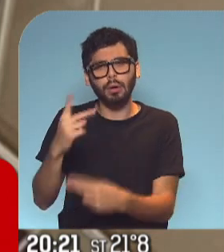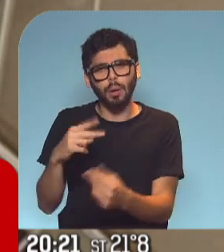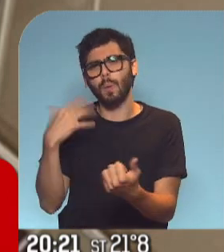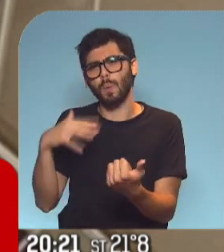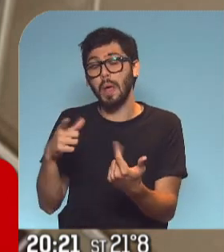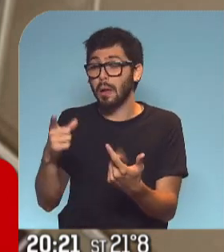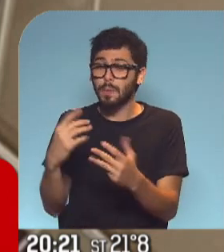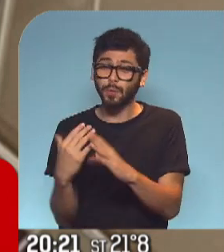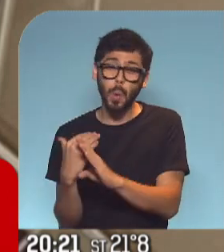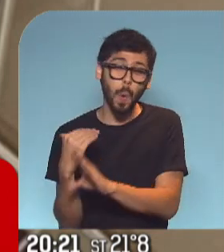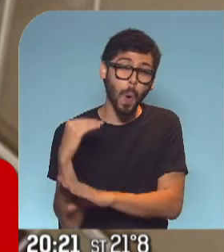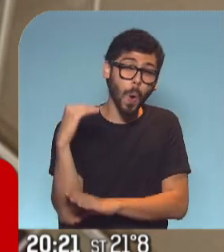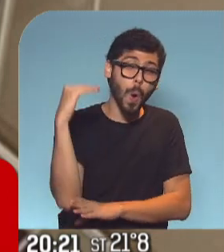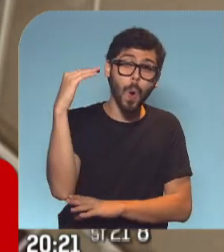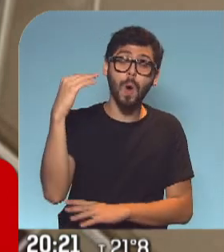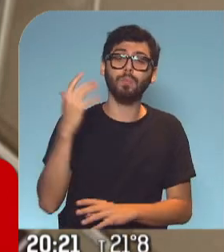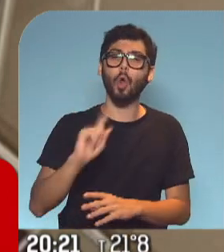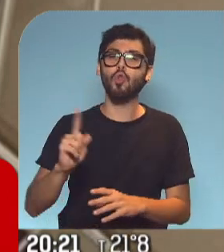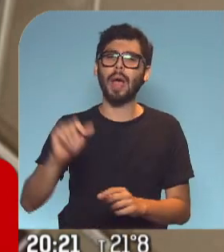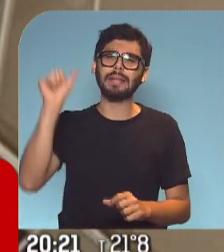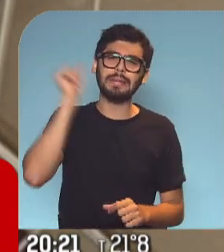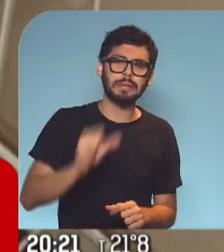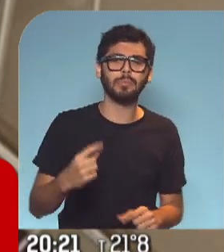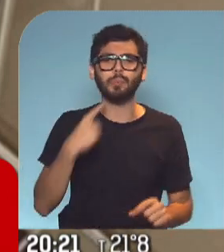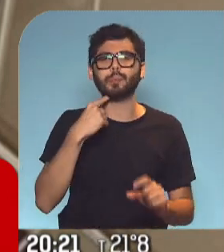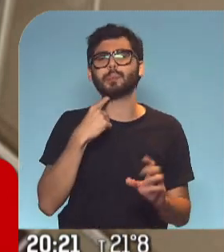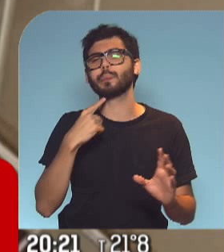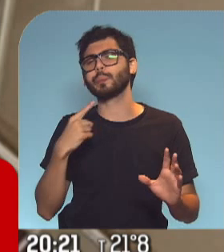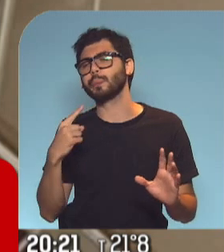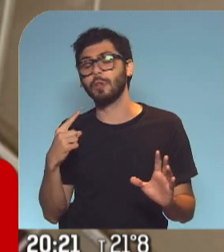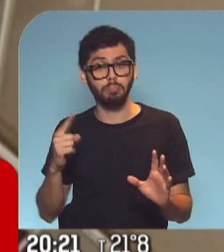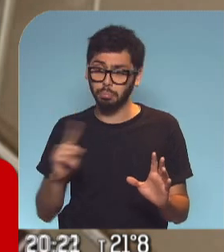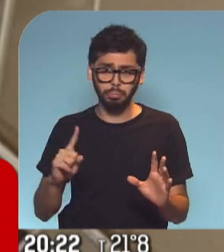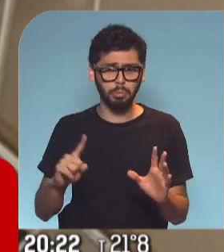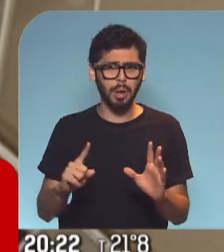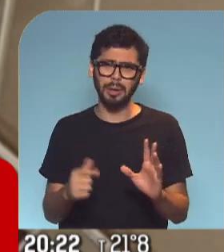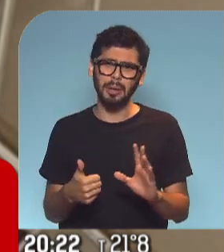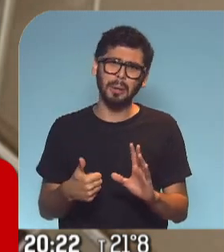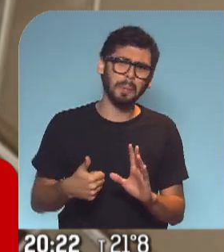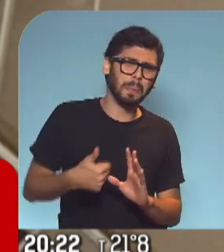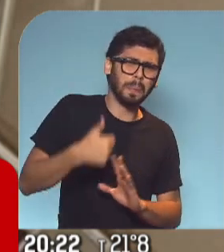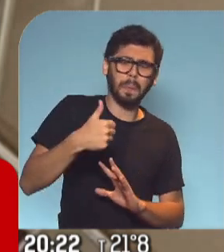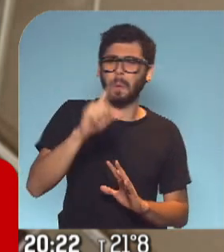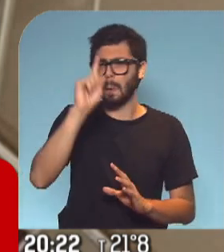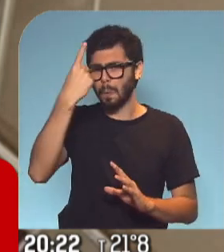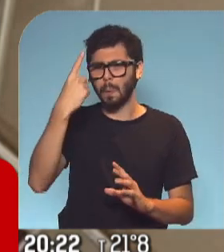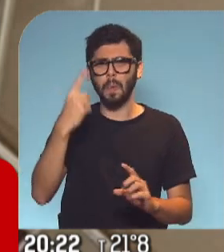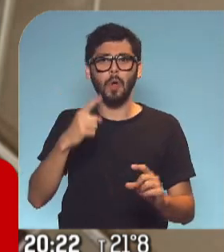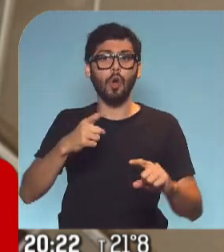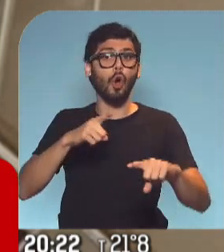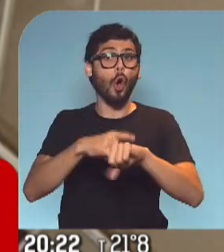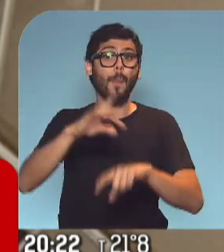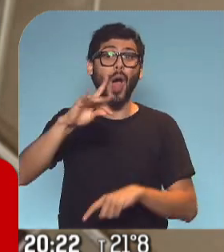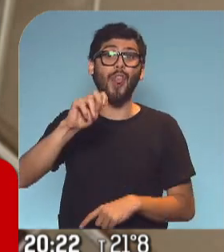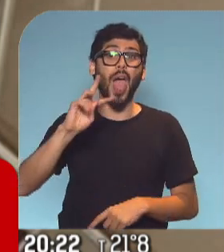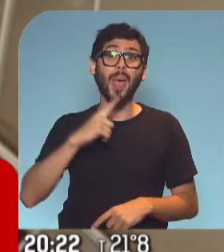llegado hasta bien alto. No es que las lesiones le han frustrado una gran carrera. La hizo la gran carrera a nivel individual, a nivel Davis, pero... Número